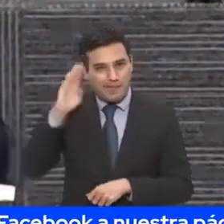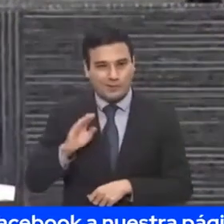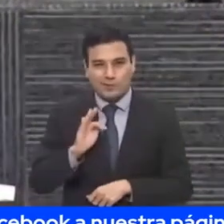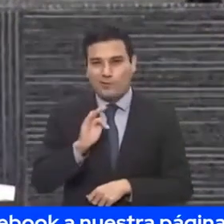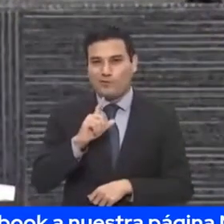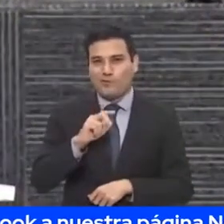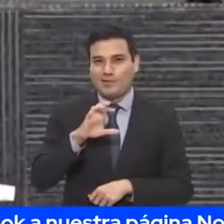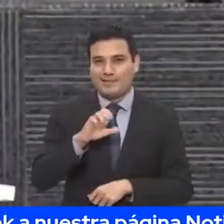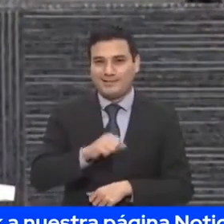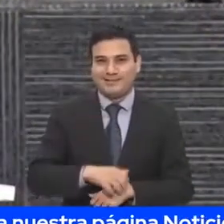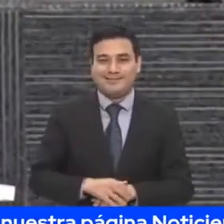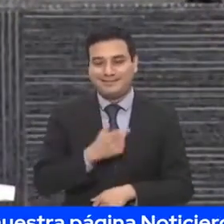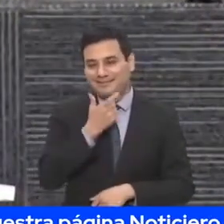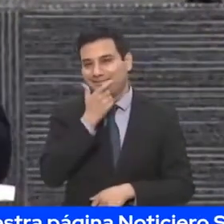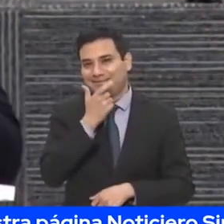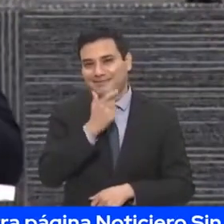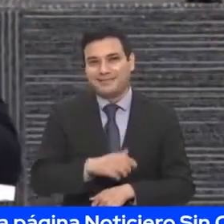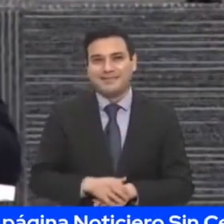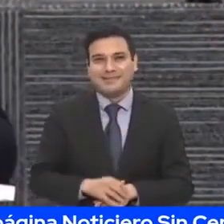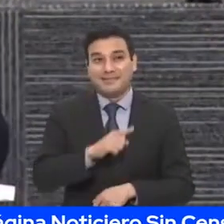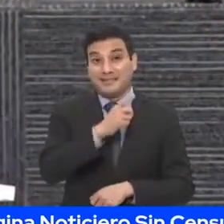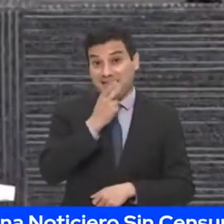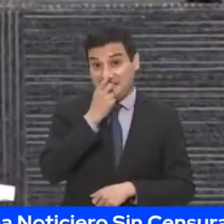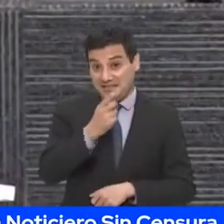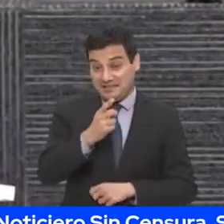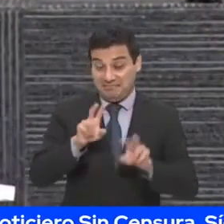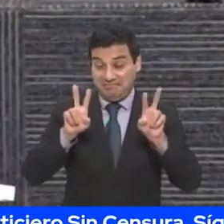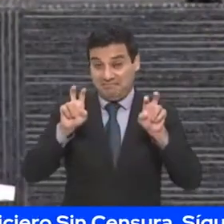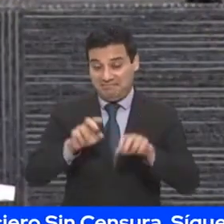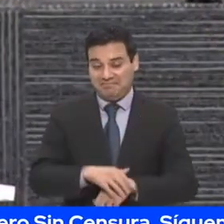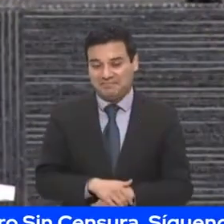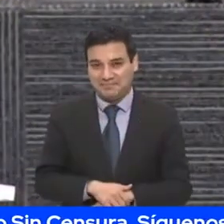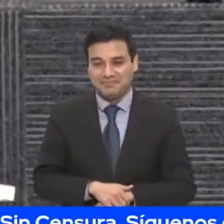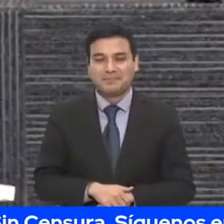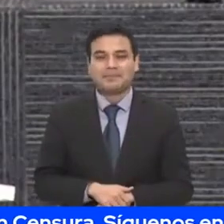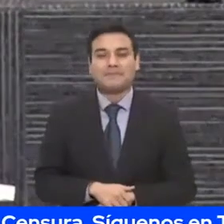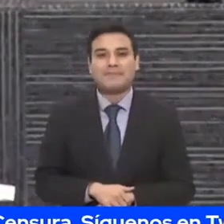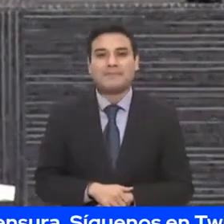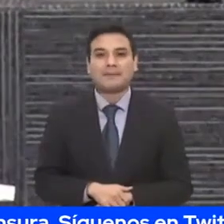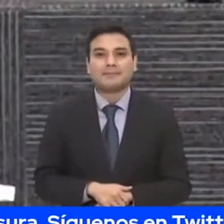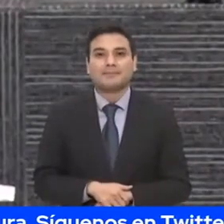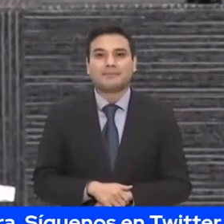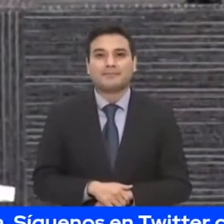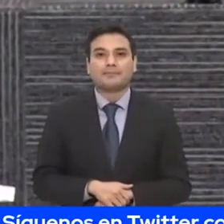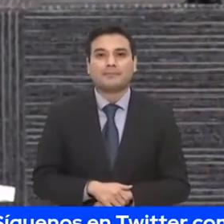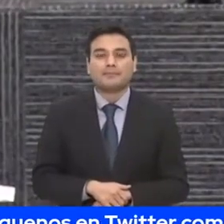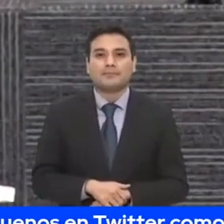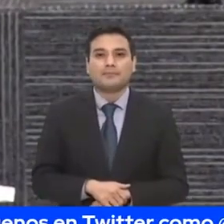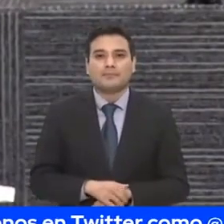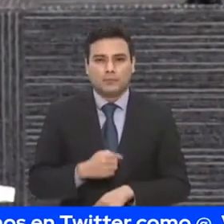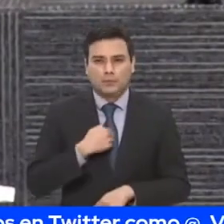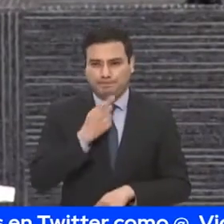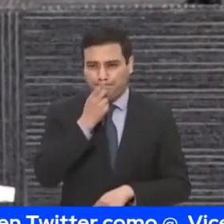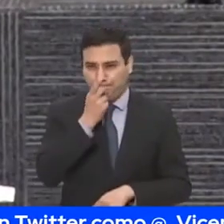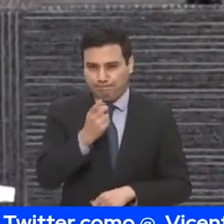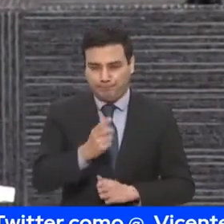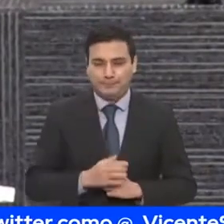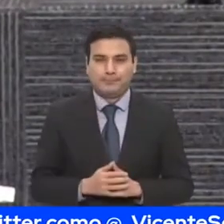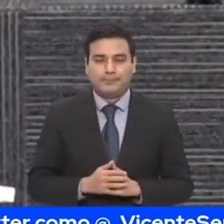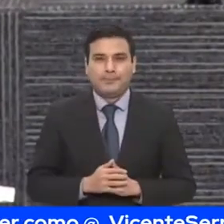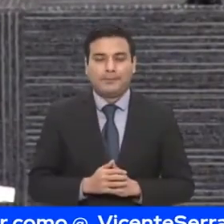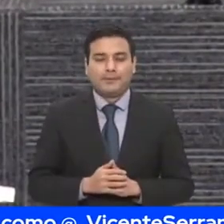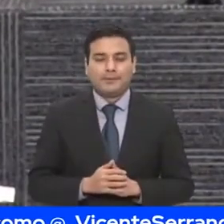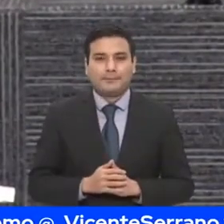Flores. Así como se hace llamar, maestro. Nada más para decirlo, primero, en el